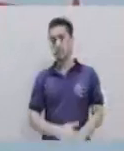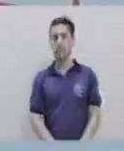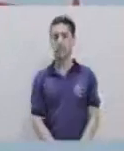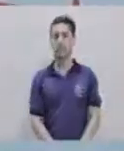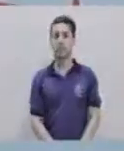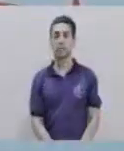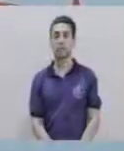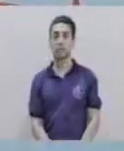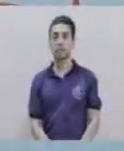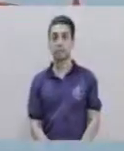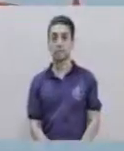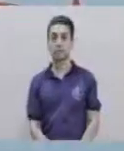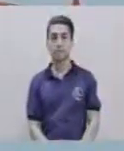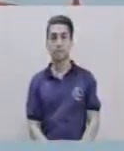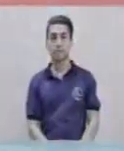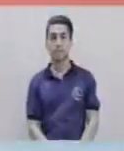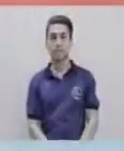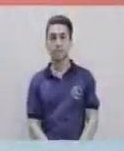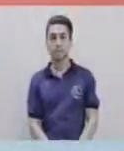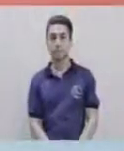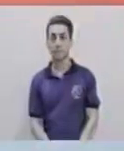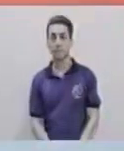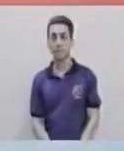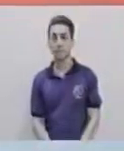Vamos al lado un poquito.